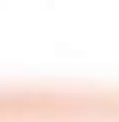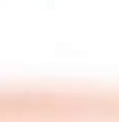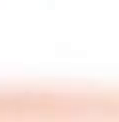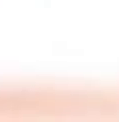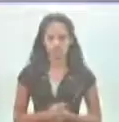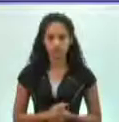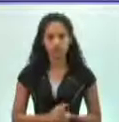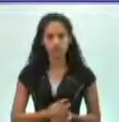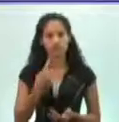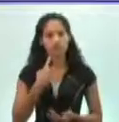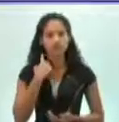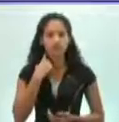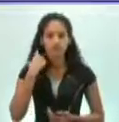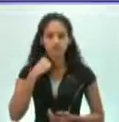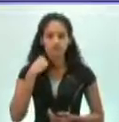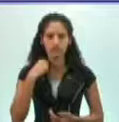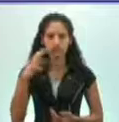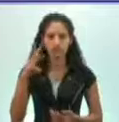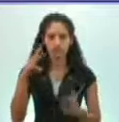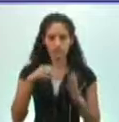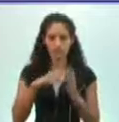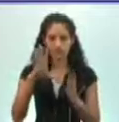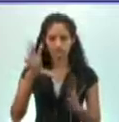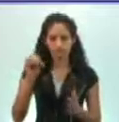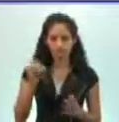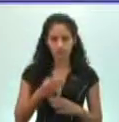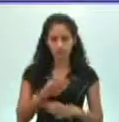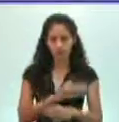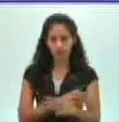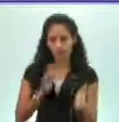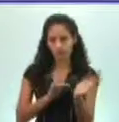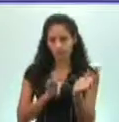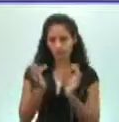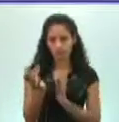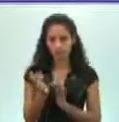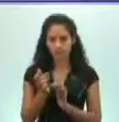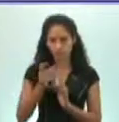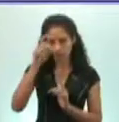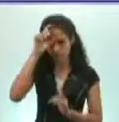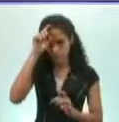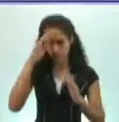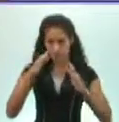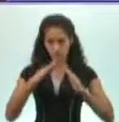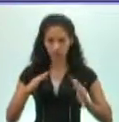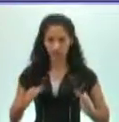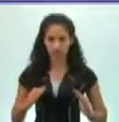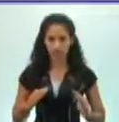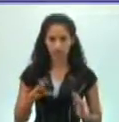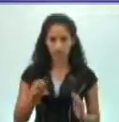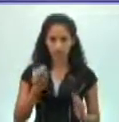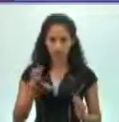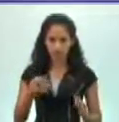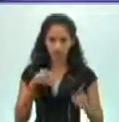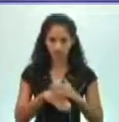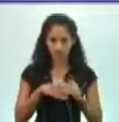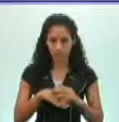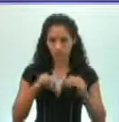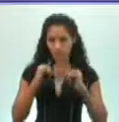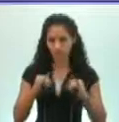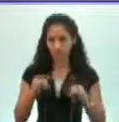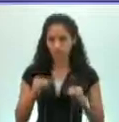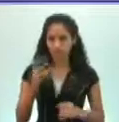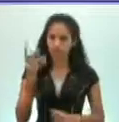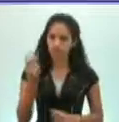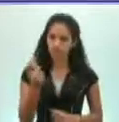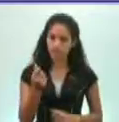En el año 3050 a.C., en el antiguo Egipto, los faraones recopilaron datos relativos de la población y la riqueza